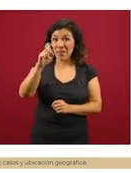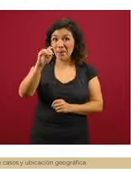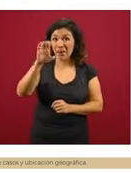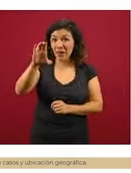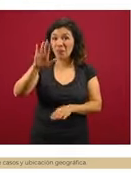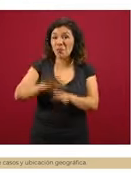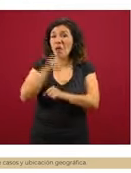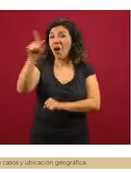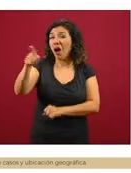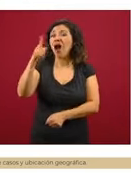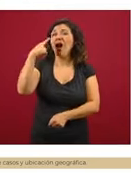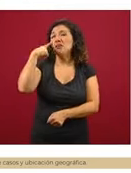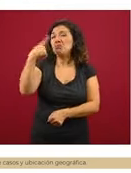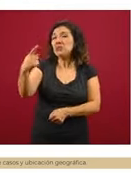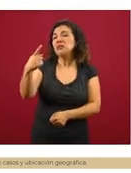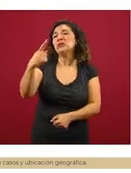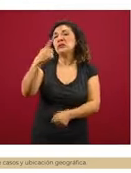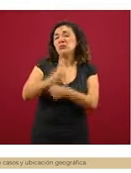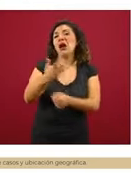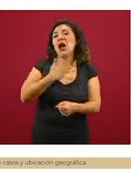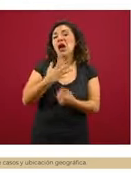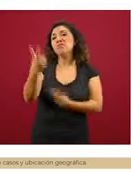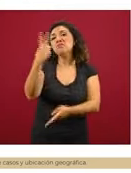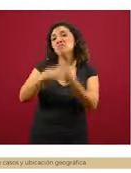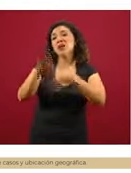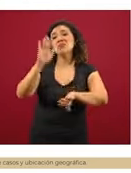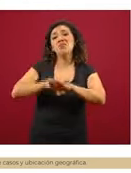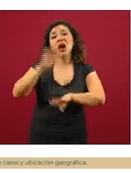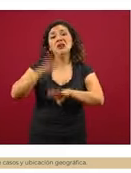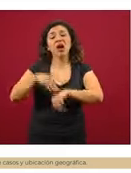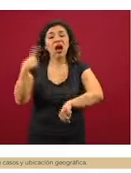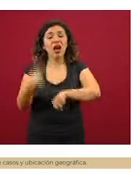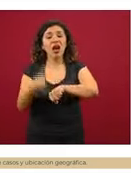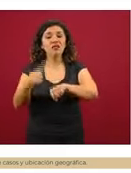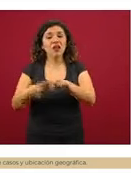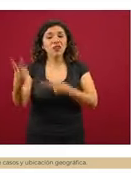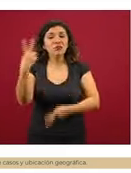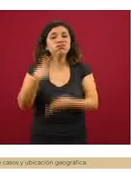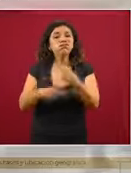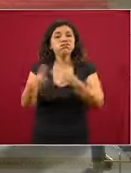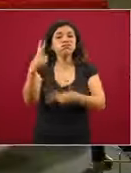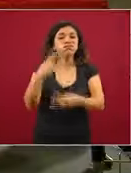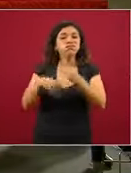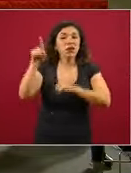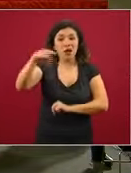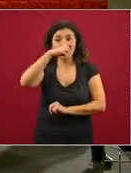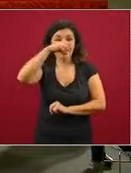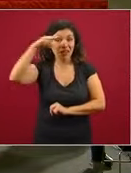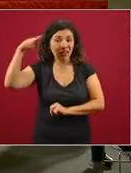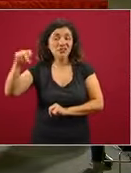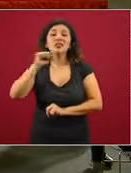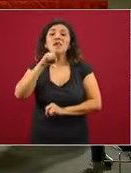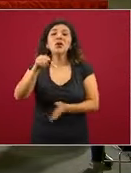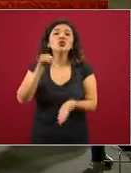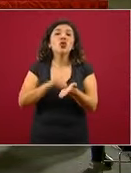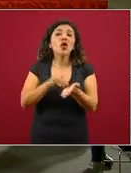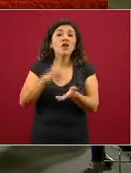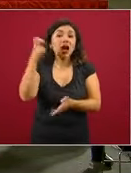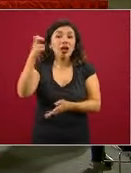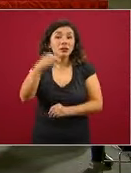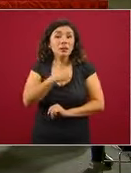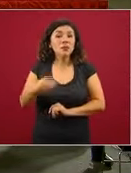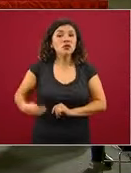porque Tepic claramente es el municipio no solo que está contribuyendo con la mayor carga al estado de Nayarit, sino que además todavía este